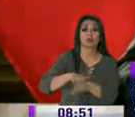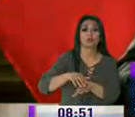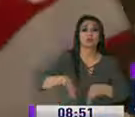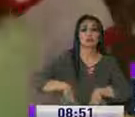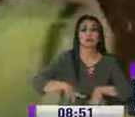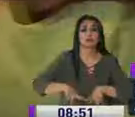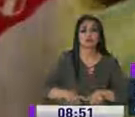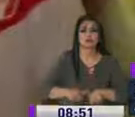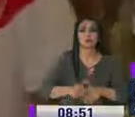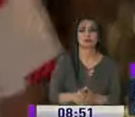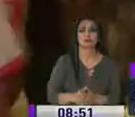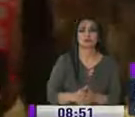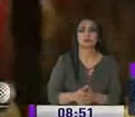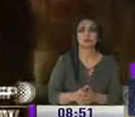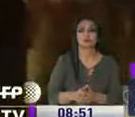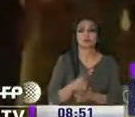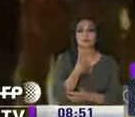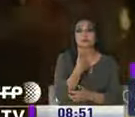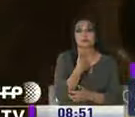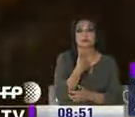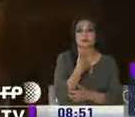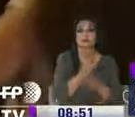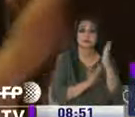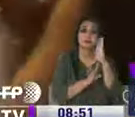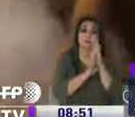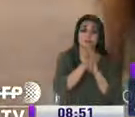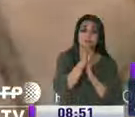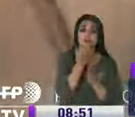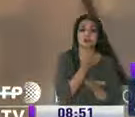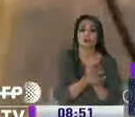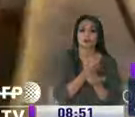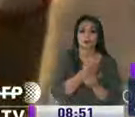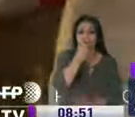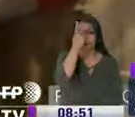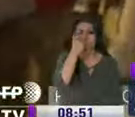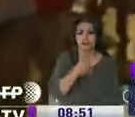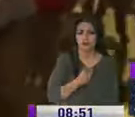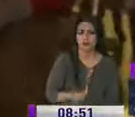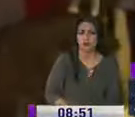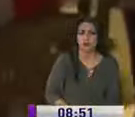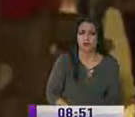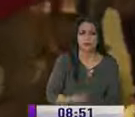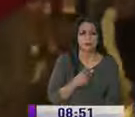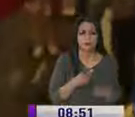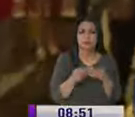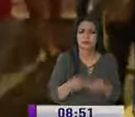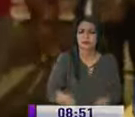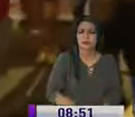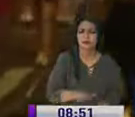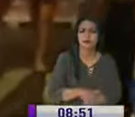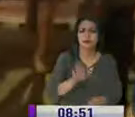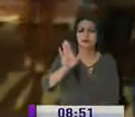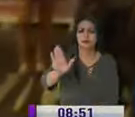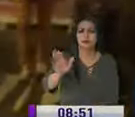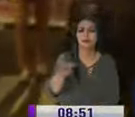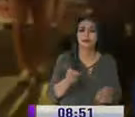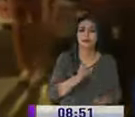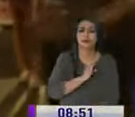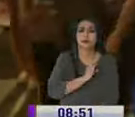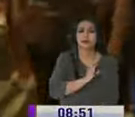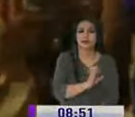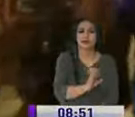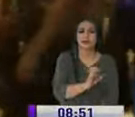ecuatoriano disidente de las FARC, ahora líder de un grupo de más de 200 hombres armados. Alias Guacho lo tenemos claramente identificado con